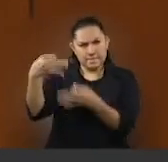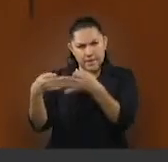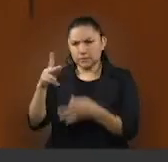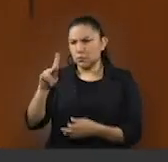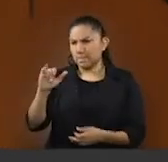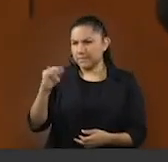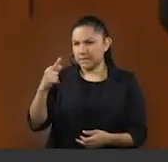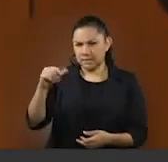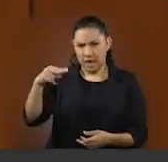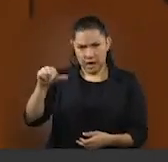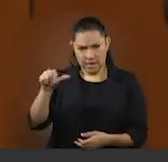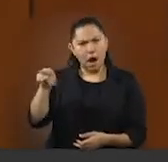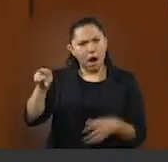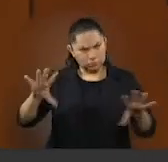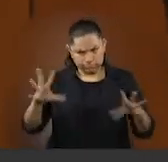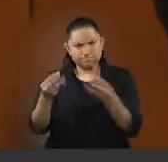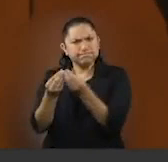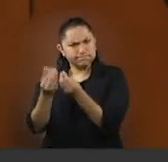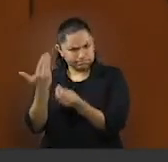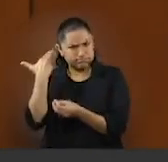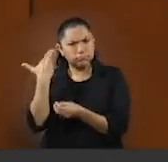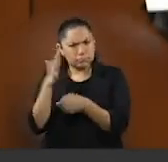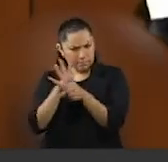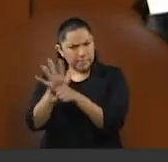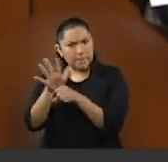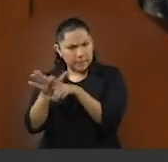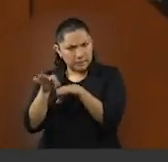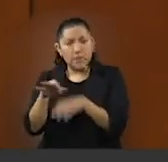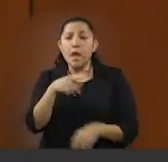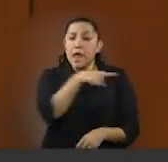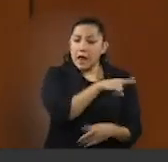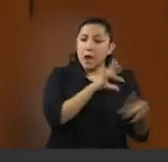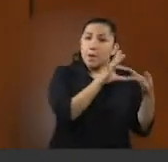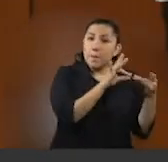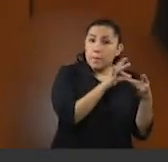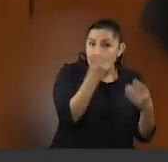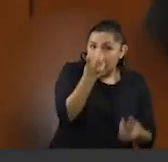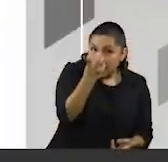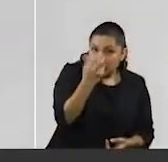motivos, informó que el voto de su grupo parlamentario sería en contra del dictamen.